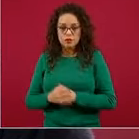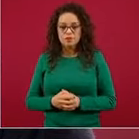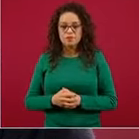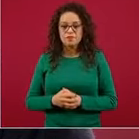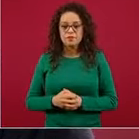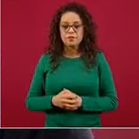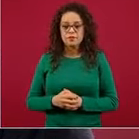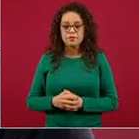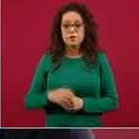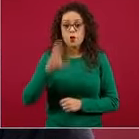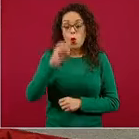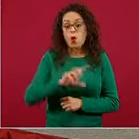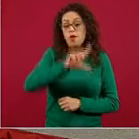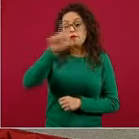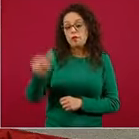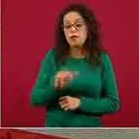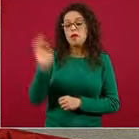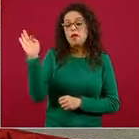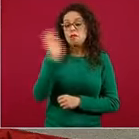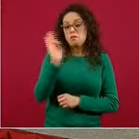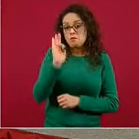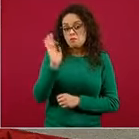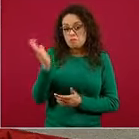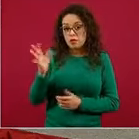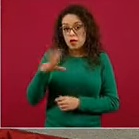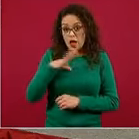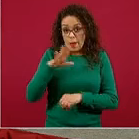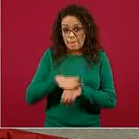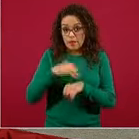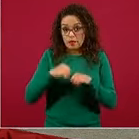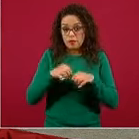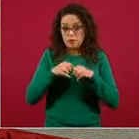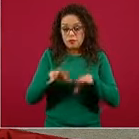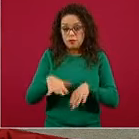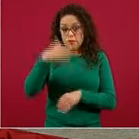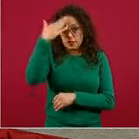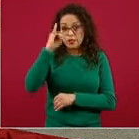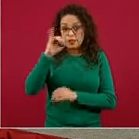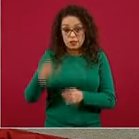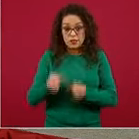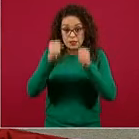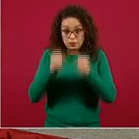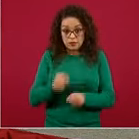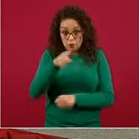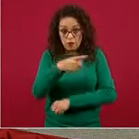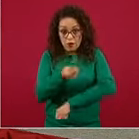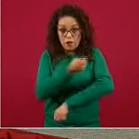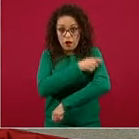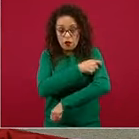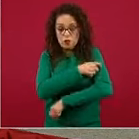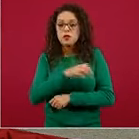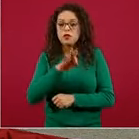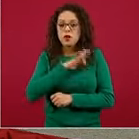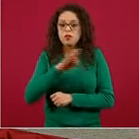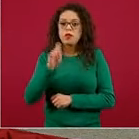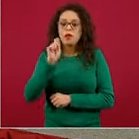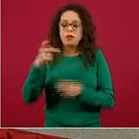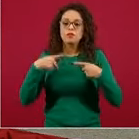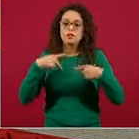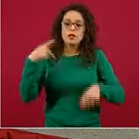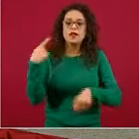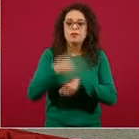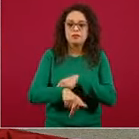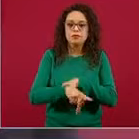y cuando se confirme con mayor información la seguridad de la vacuna, poder también incluir grupos de riesgo. Sin embargo,